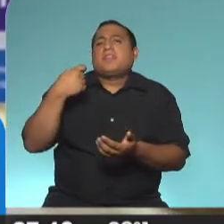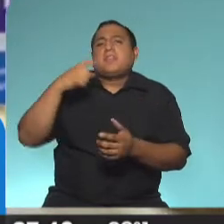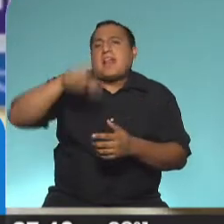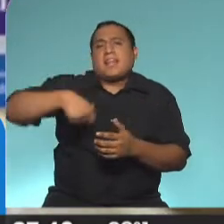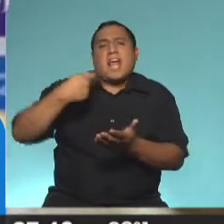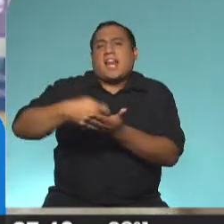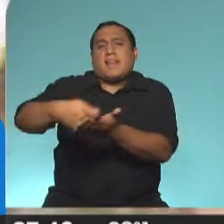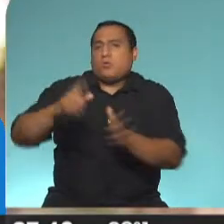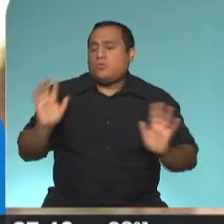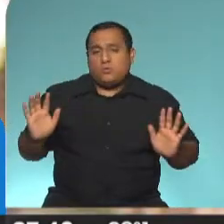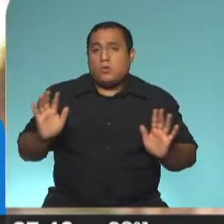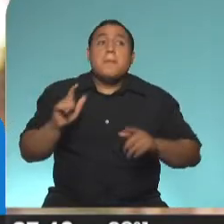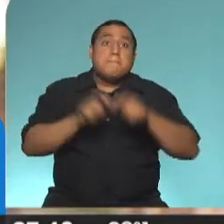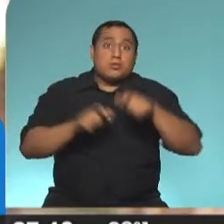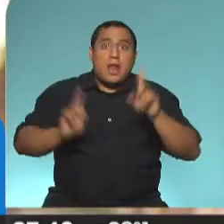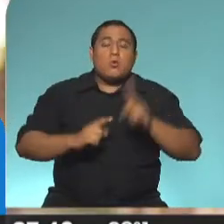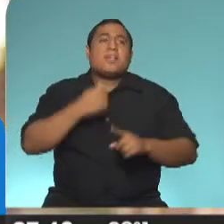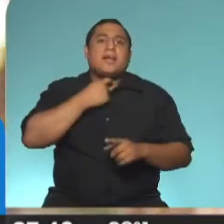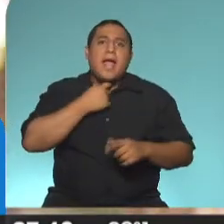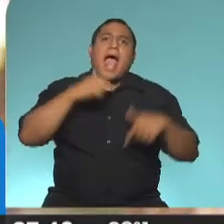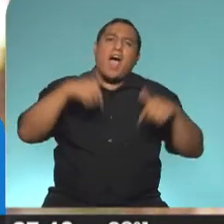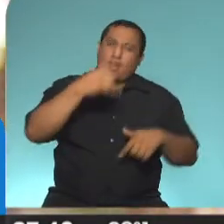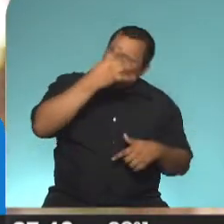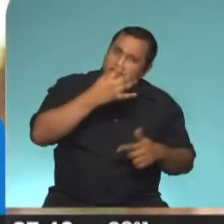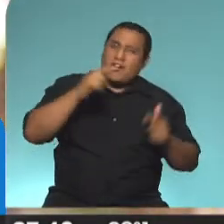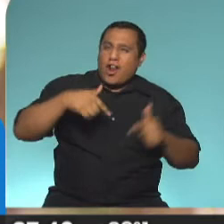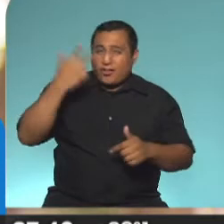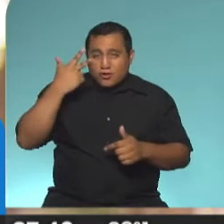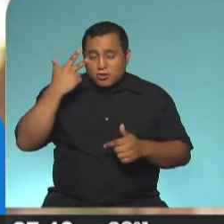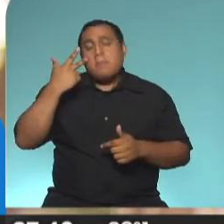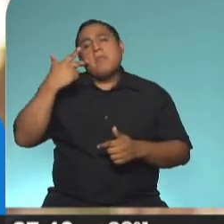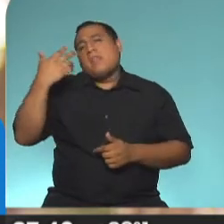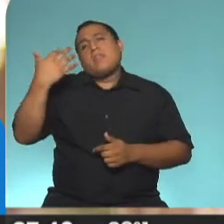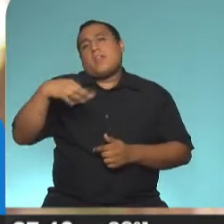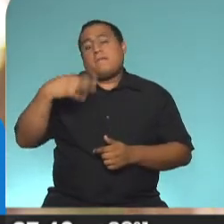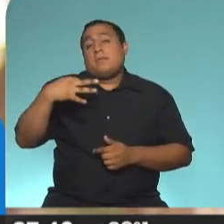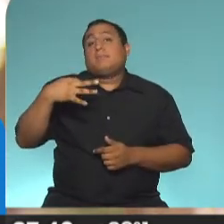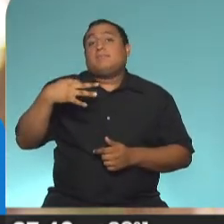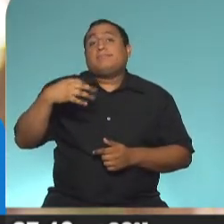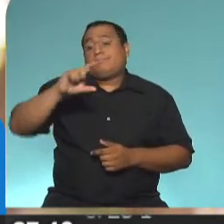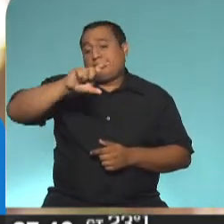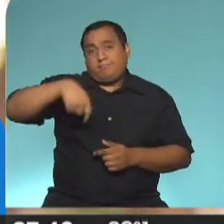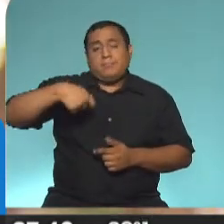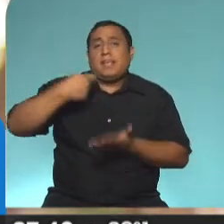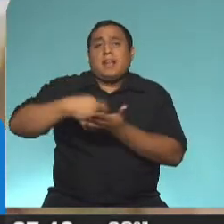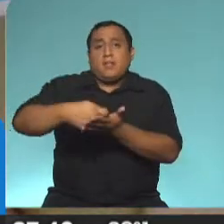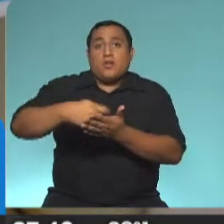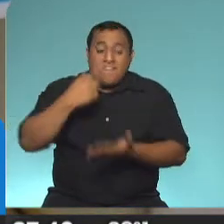cual las personas que utilicen este programa o quieran hacer un consumo mediante este programa y residan en la